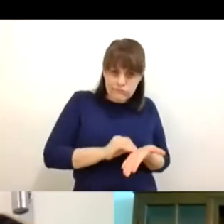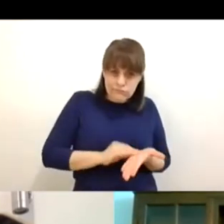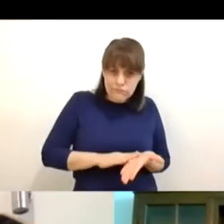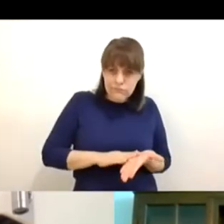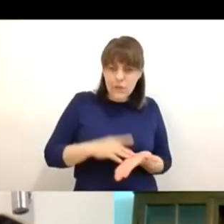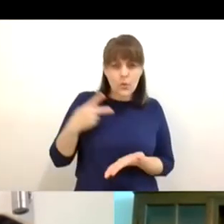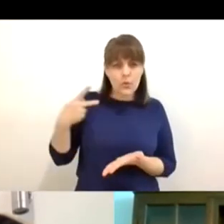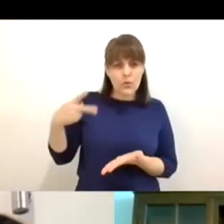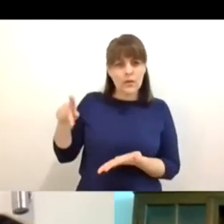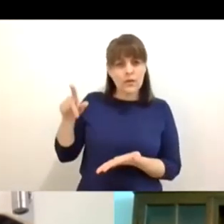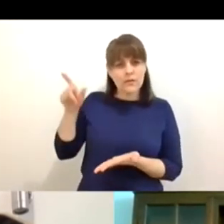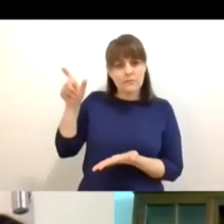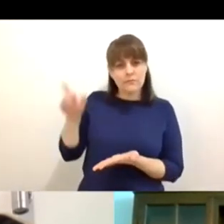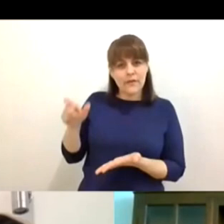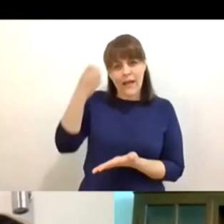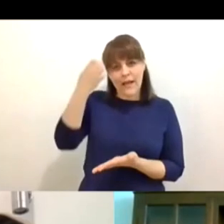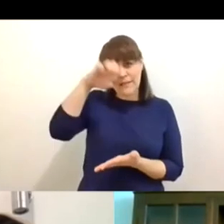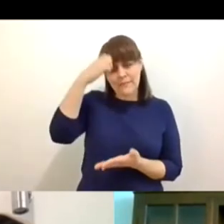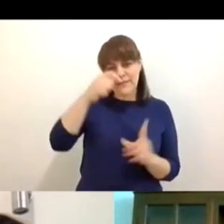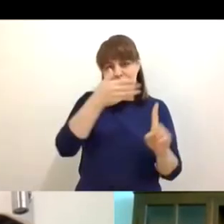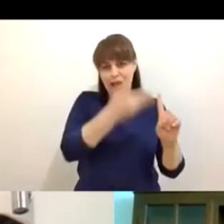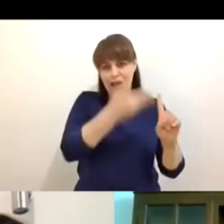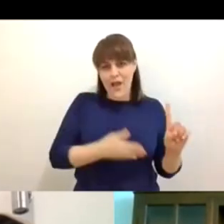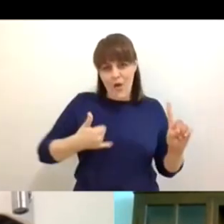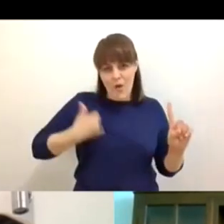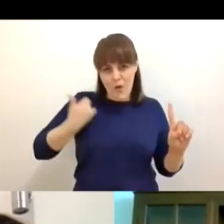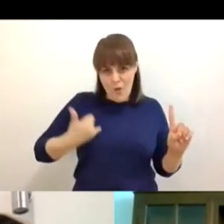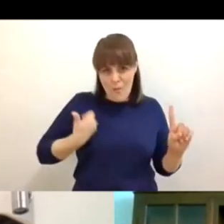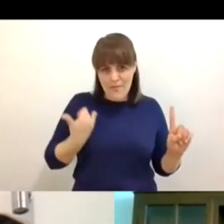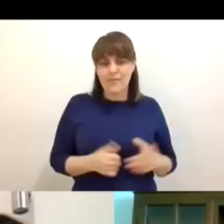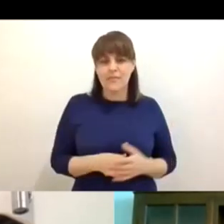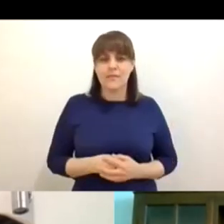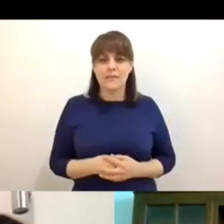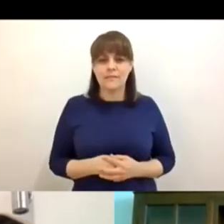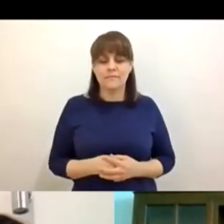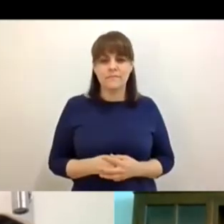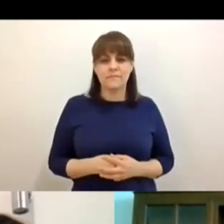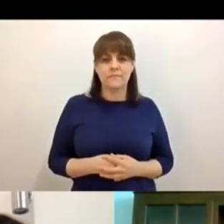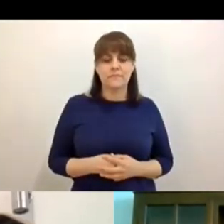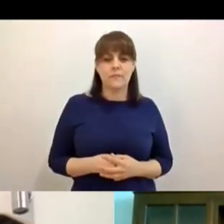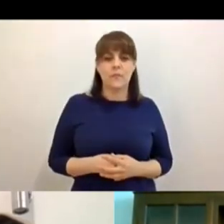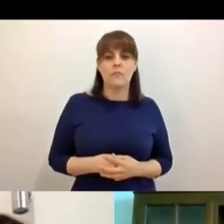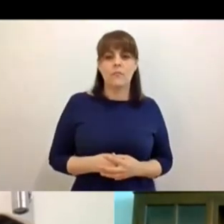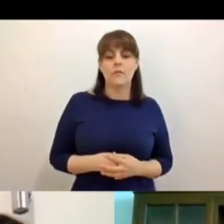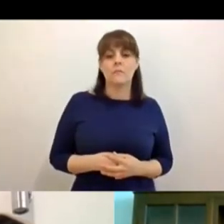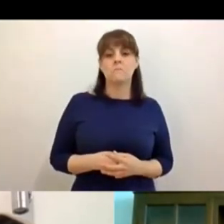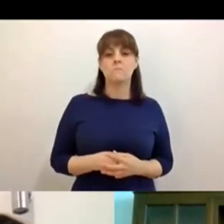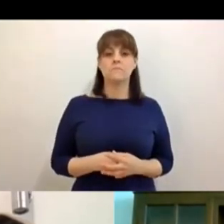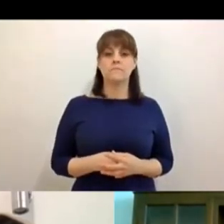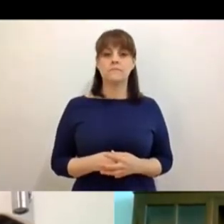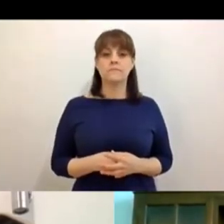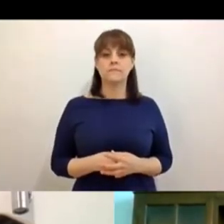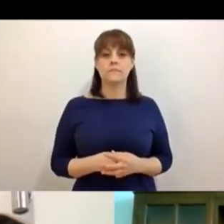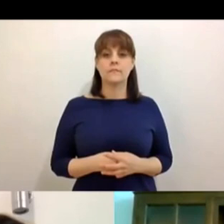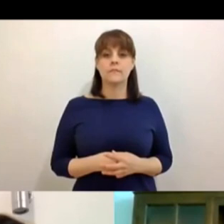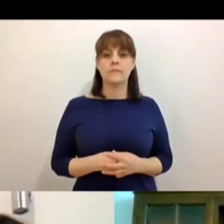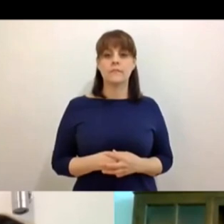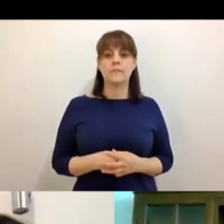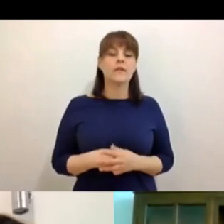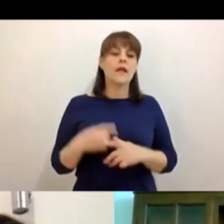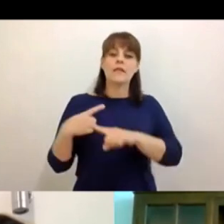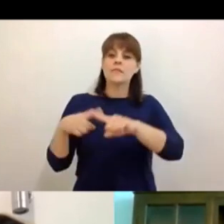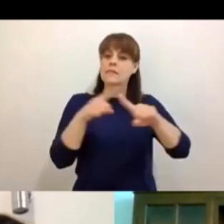joven. Y creo que de la experiencia, humilde experiencia que tenemos dentro de todo lo que ha representado los